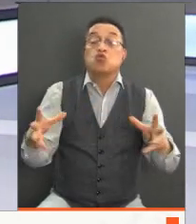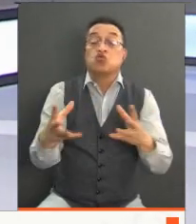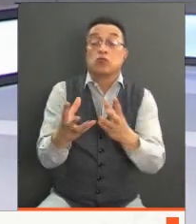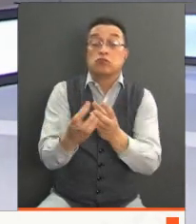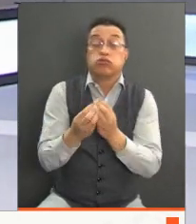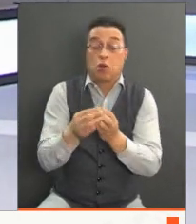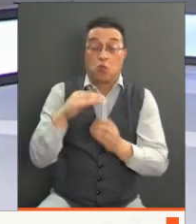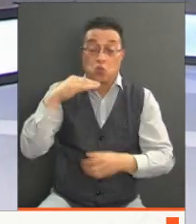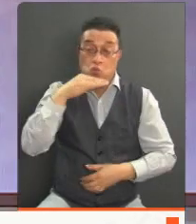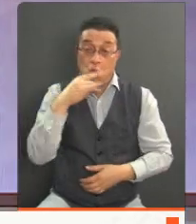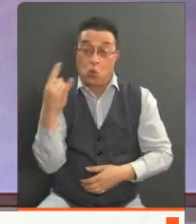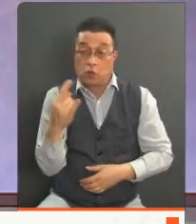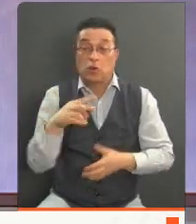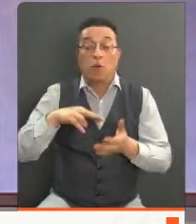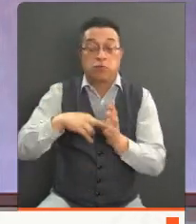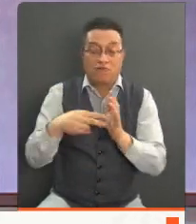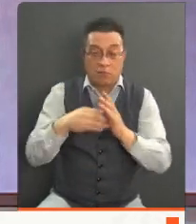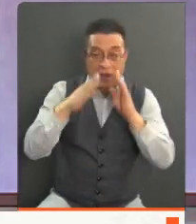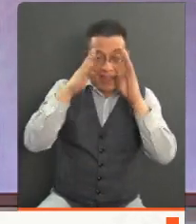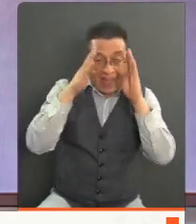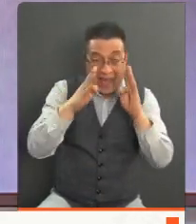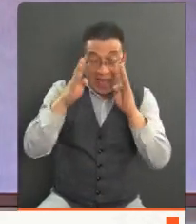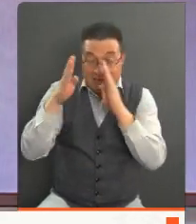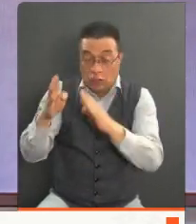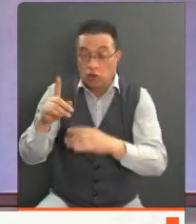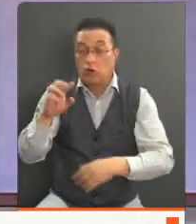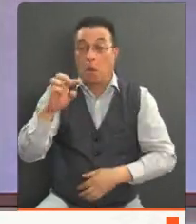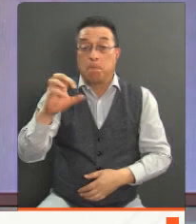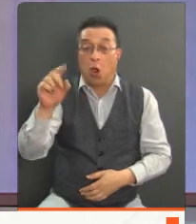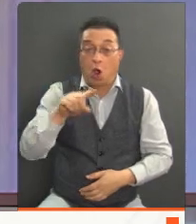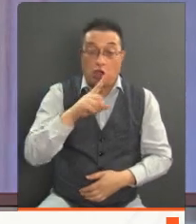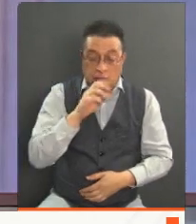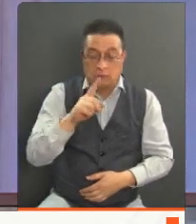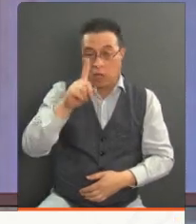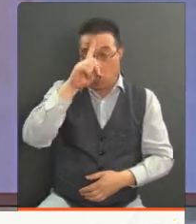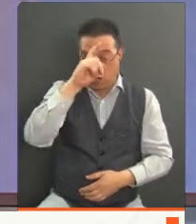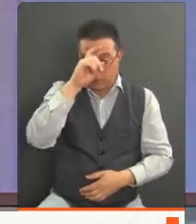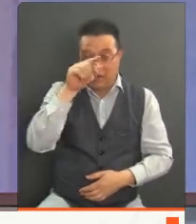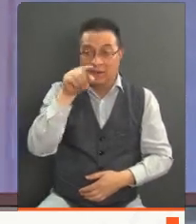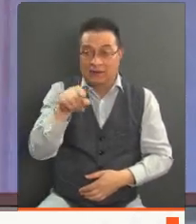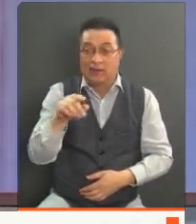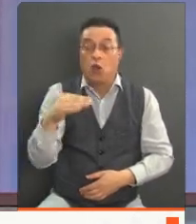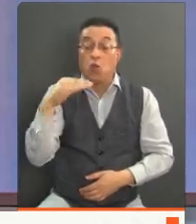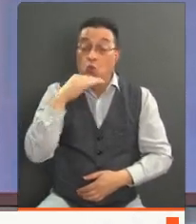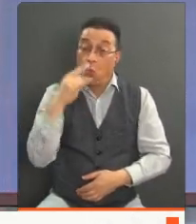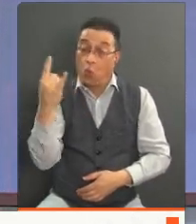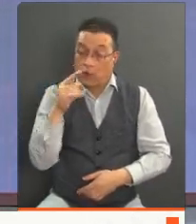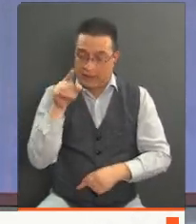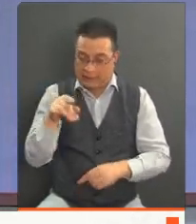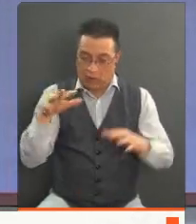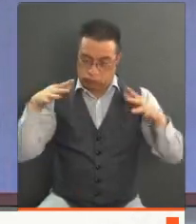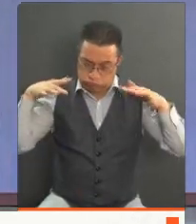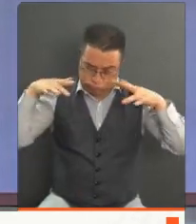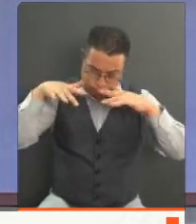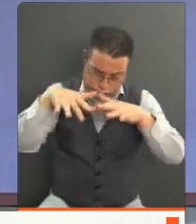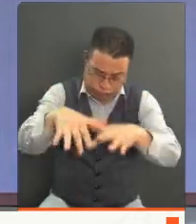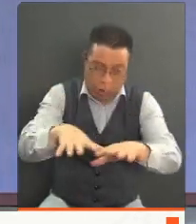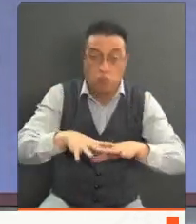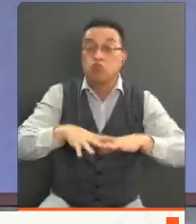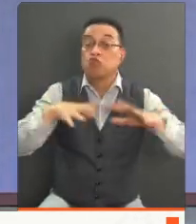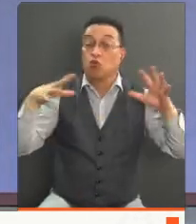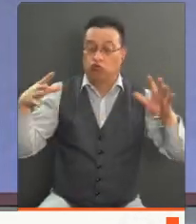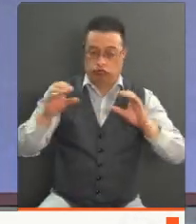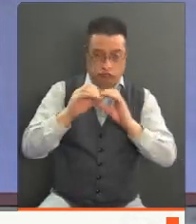urgencia mucho problema de atención en las postas en los hospitales en el servicio de urgencia porque va a llegar mucha gente es el pronóstico